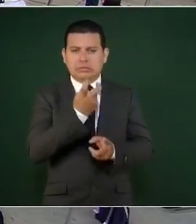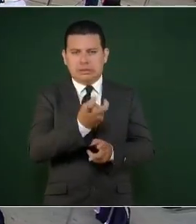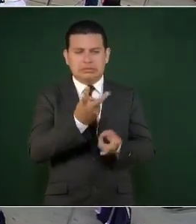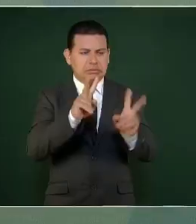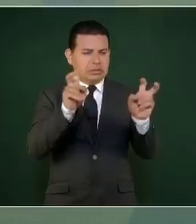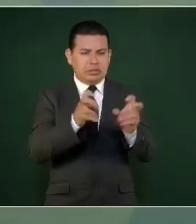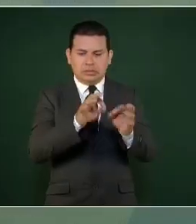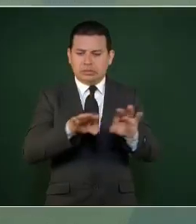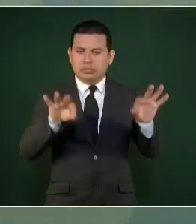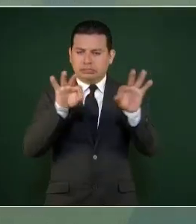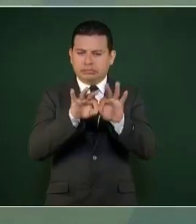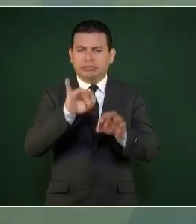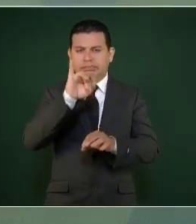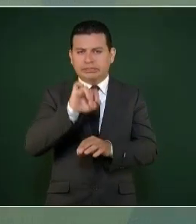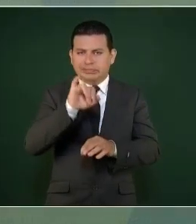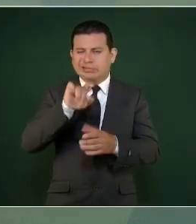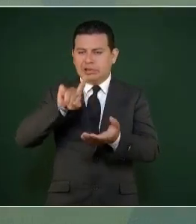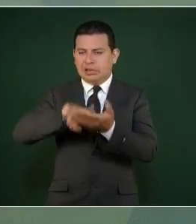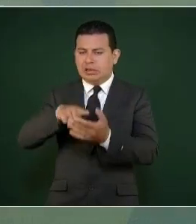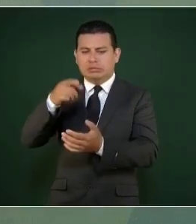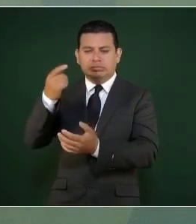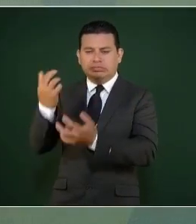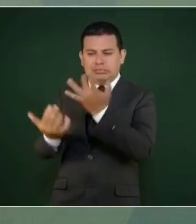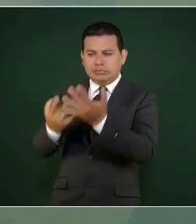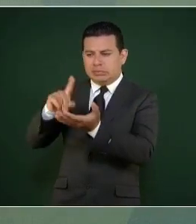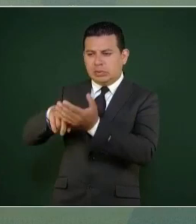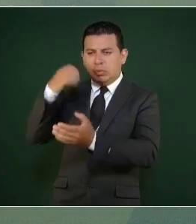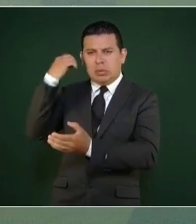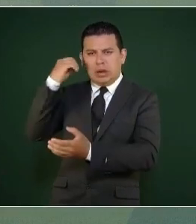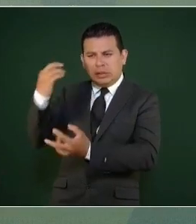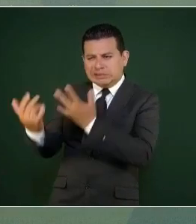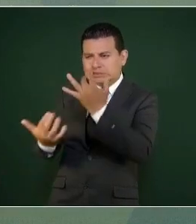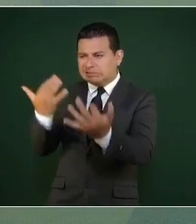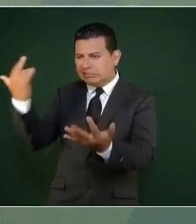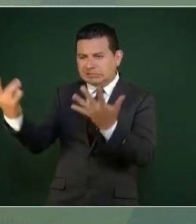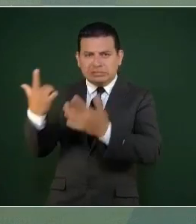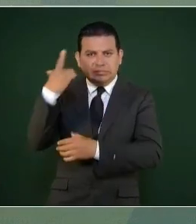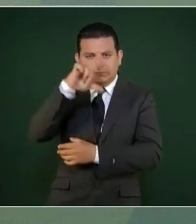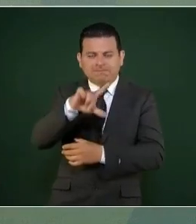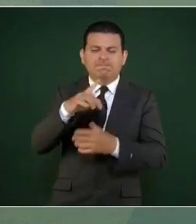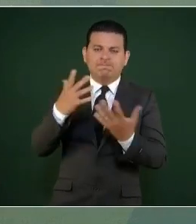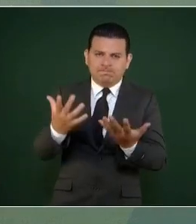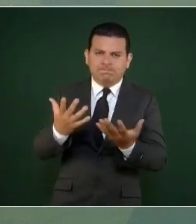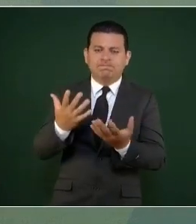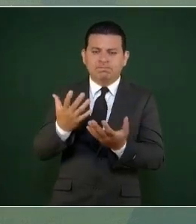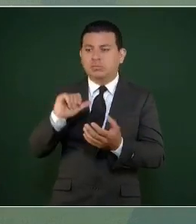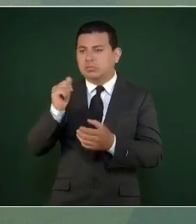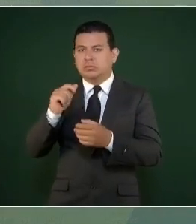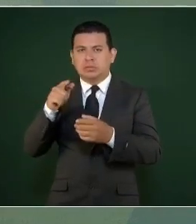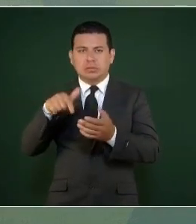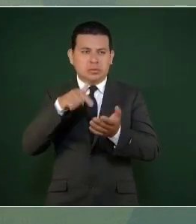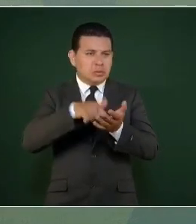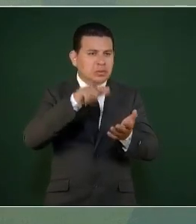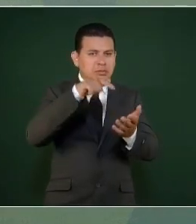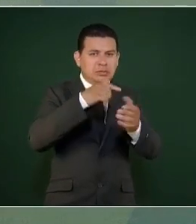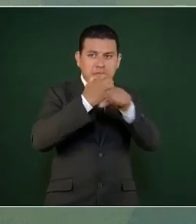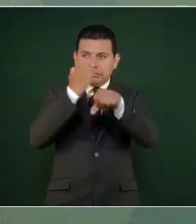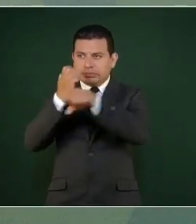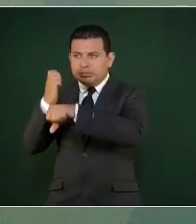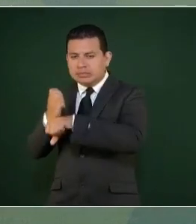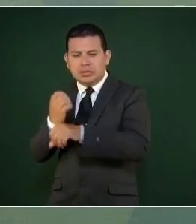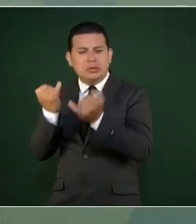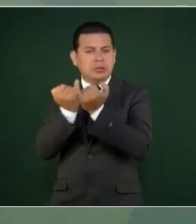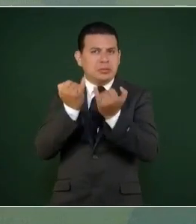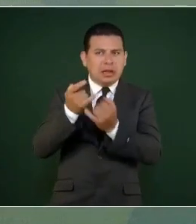en incendios de Oaxaca y en otras partes de la